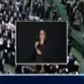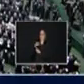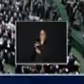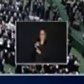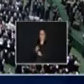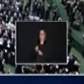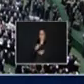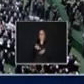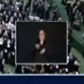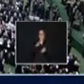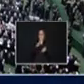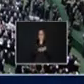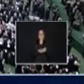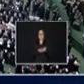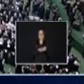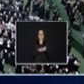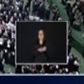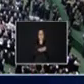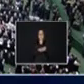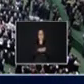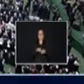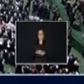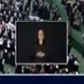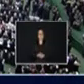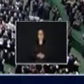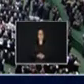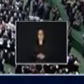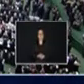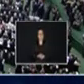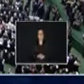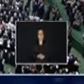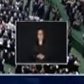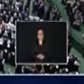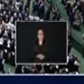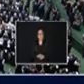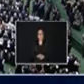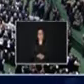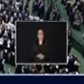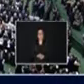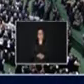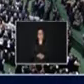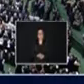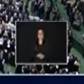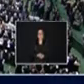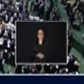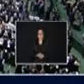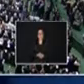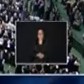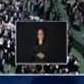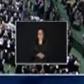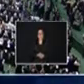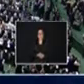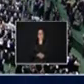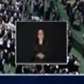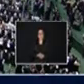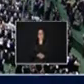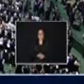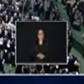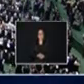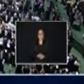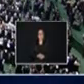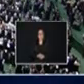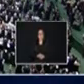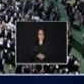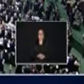cuáles van a ser los elementos o las estrategias formales, puntuales, que permitirán alcanzar todos esos objetivos. Es decir,